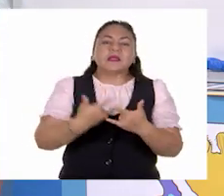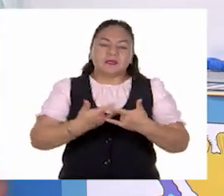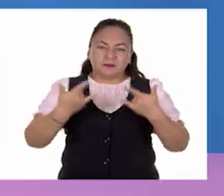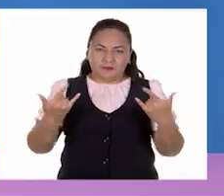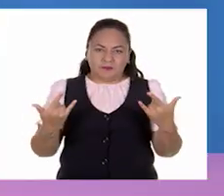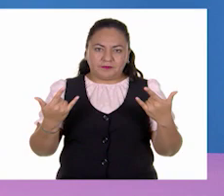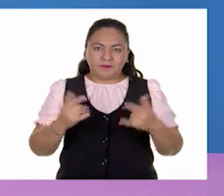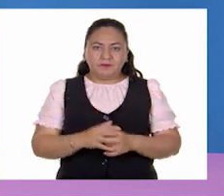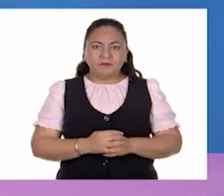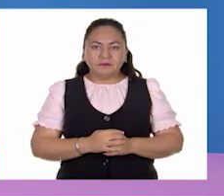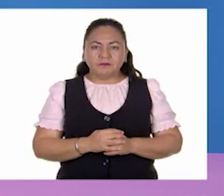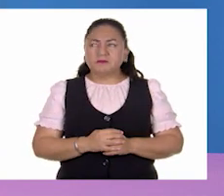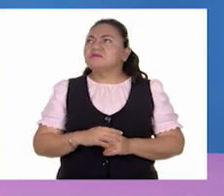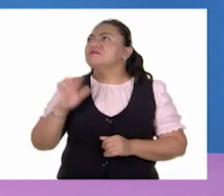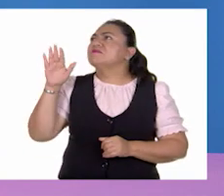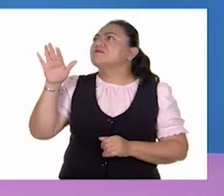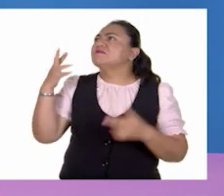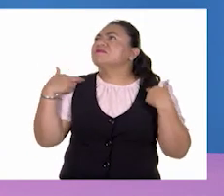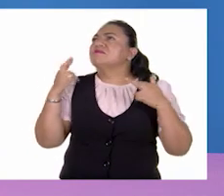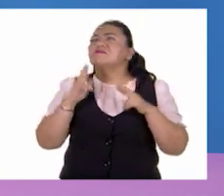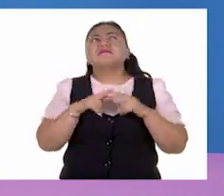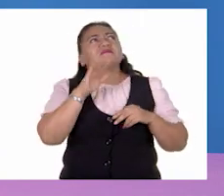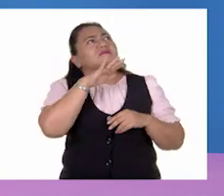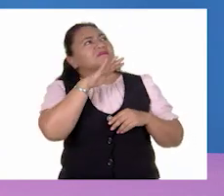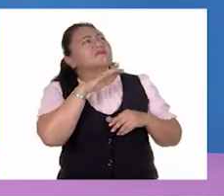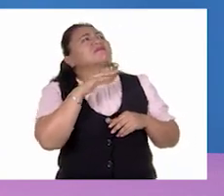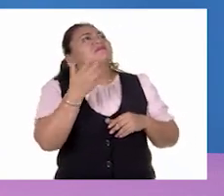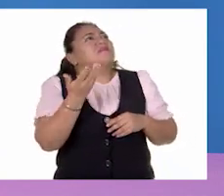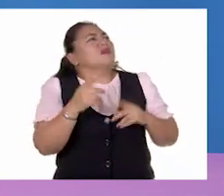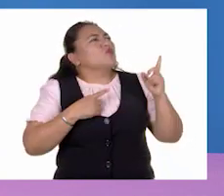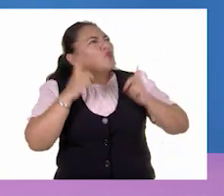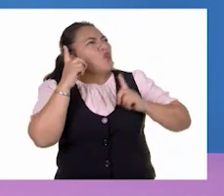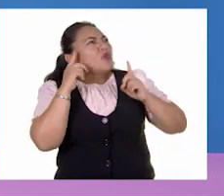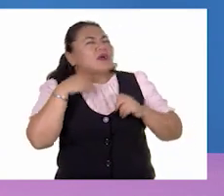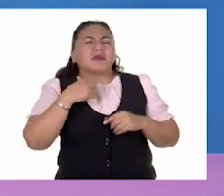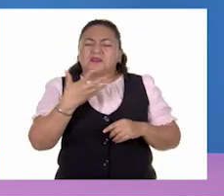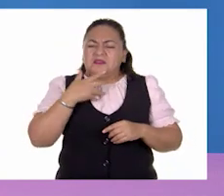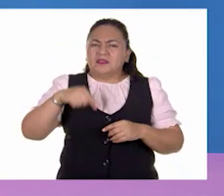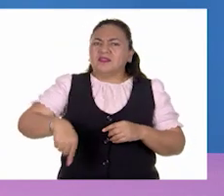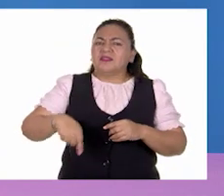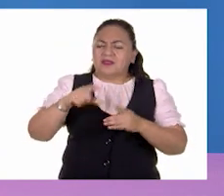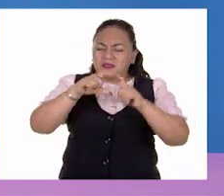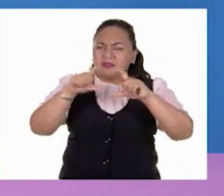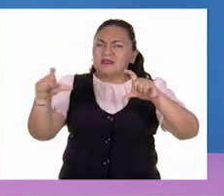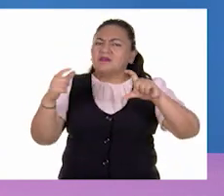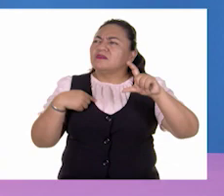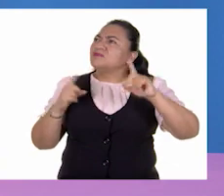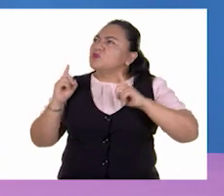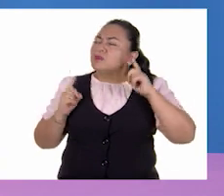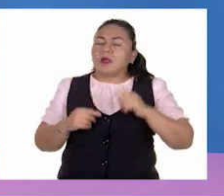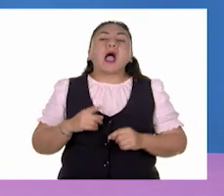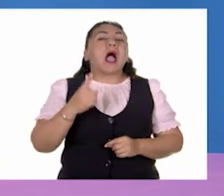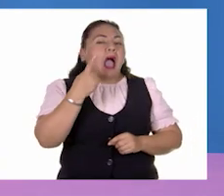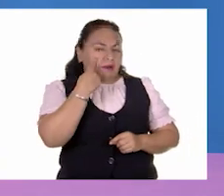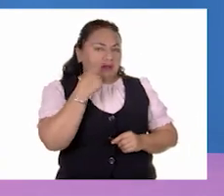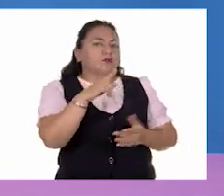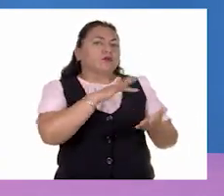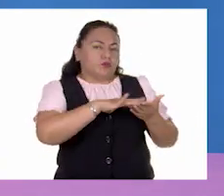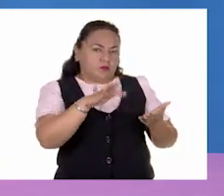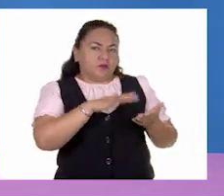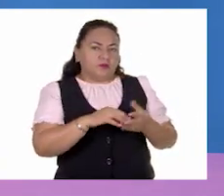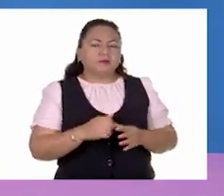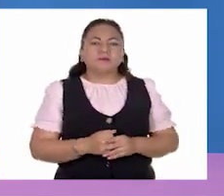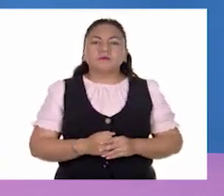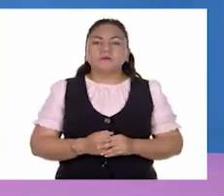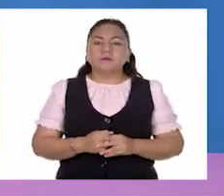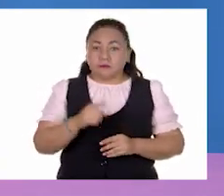historia. Profesor, pero yo tengo una duda sobre lo que dice la primera estrofa. A ver, dale lectura. Vamos a verla